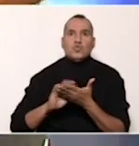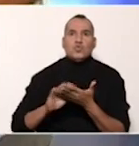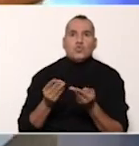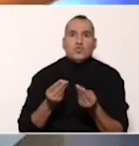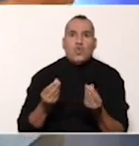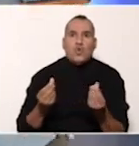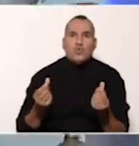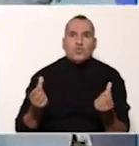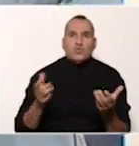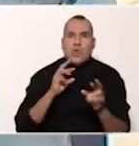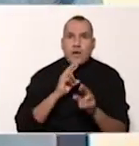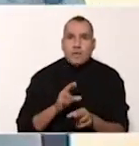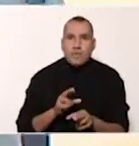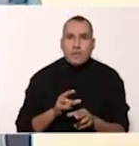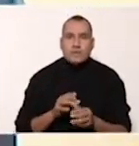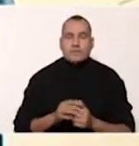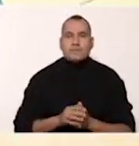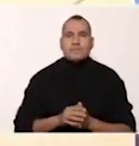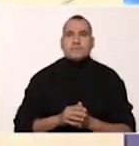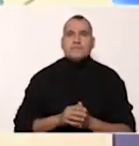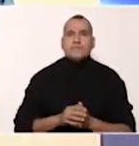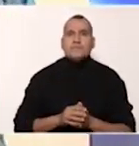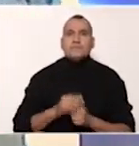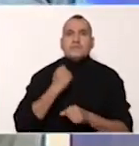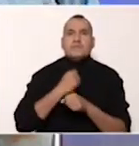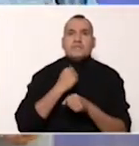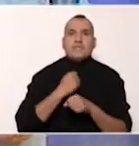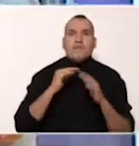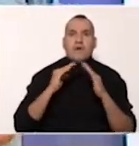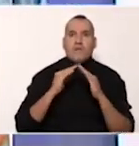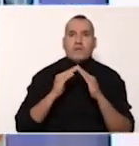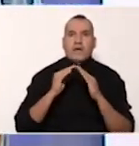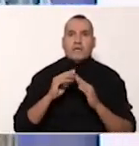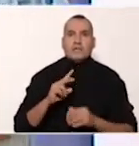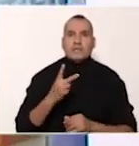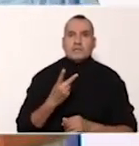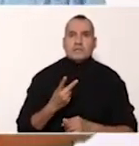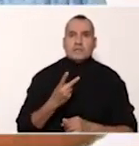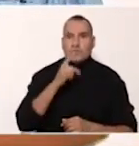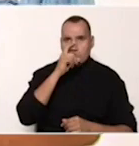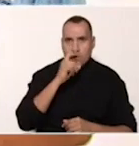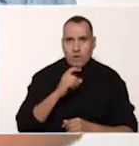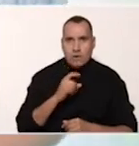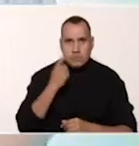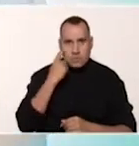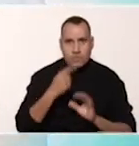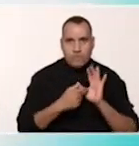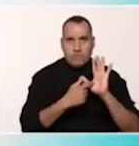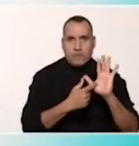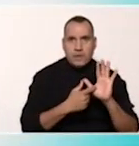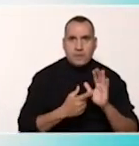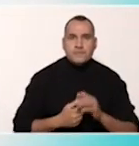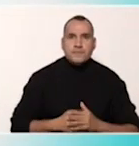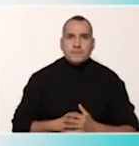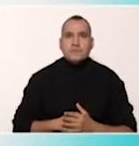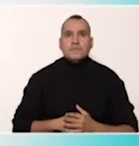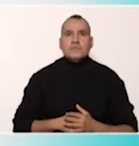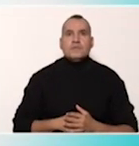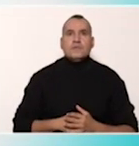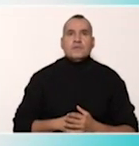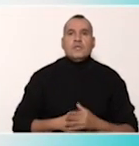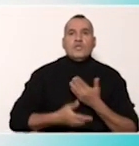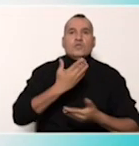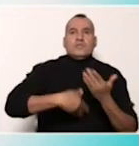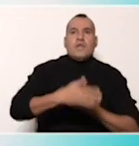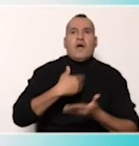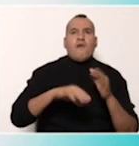resultados. Vamos con las actividades para segundo año. Ahí las tenemos en pantalla. Vamos